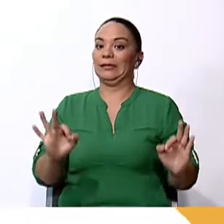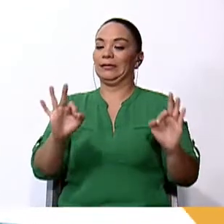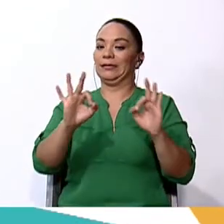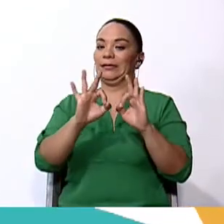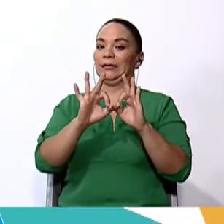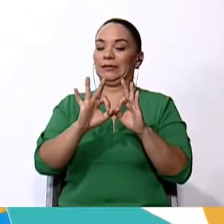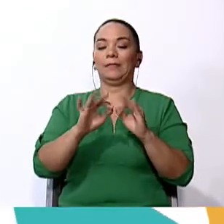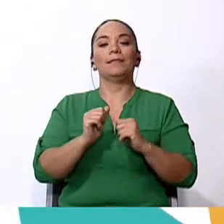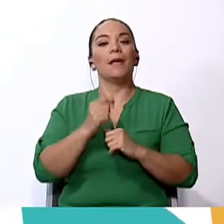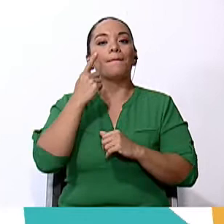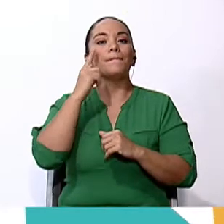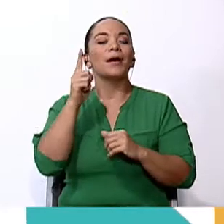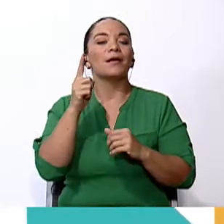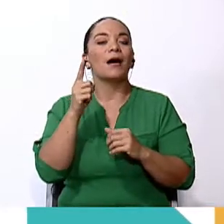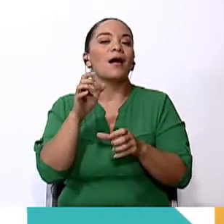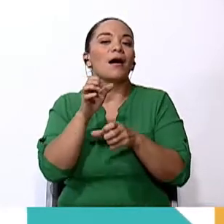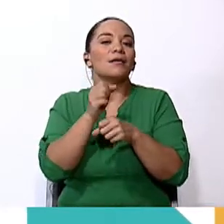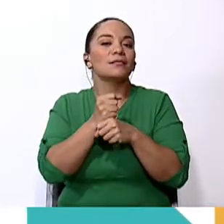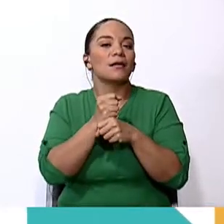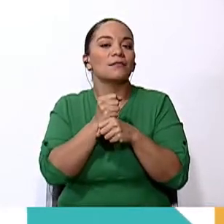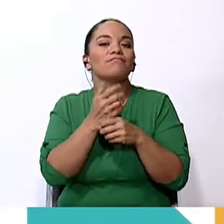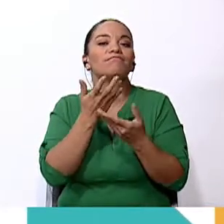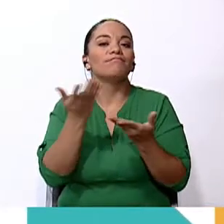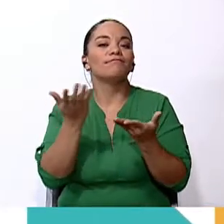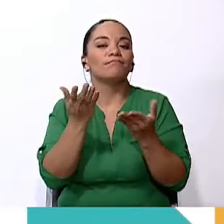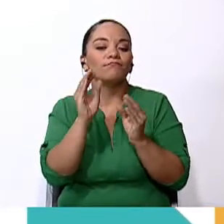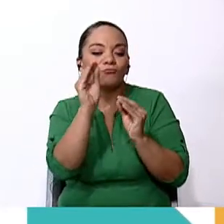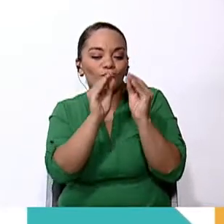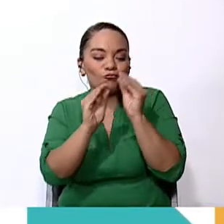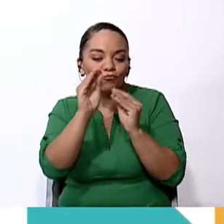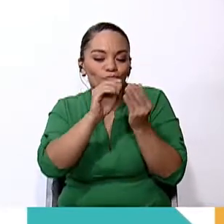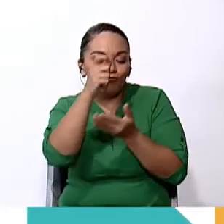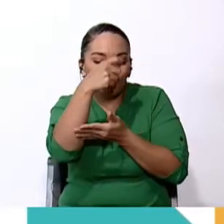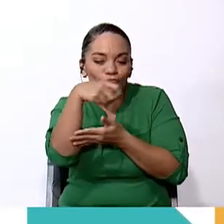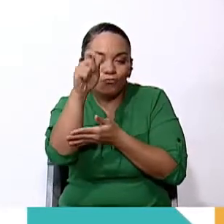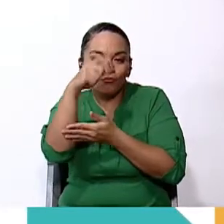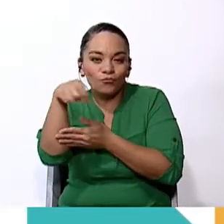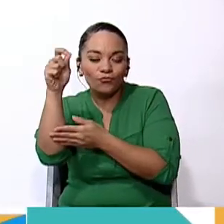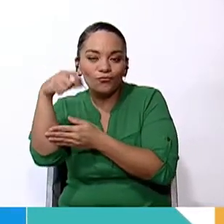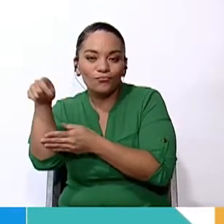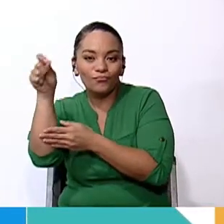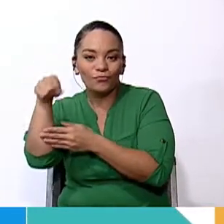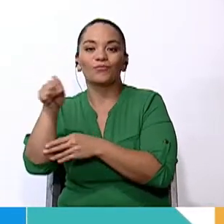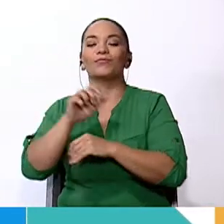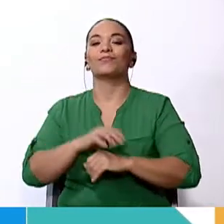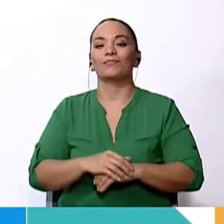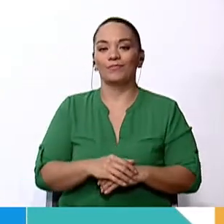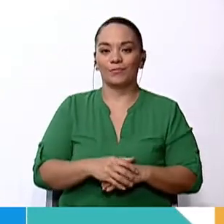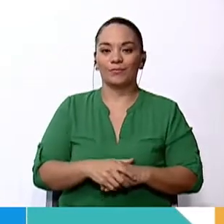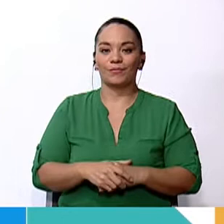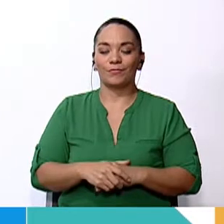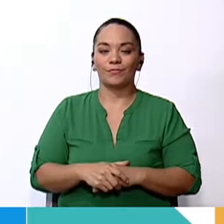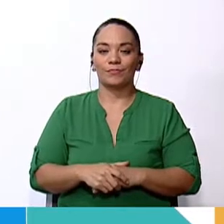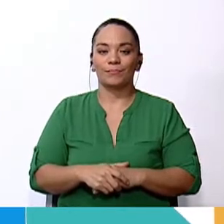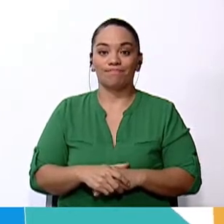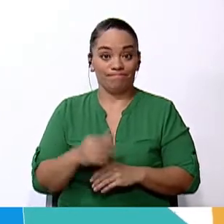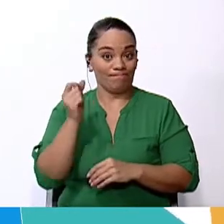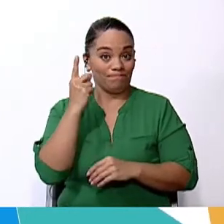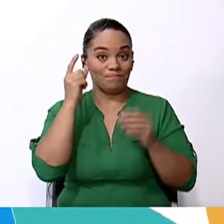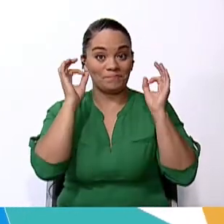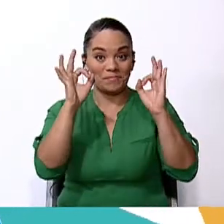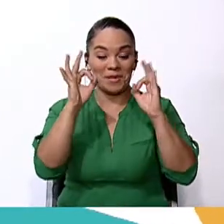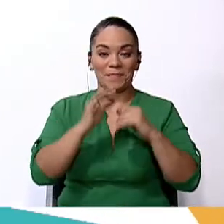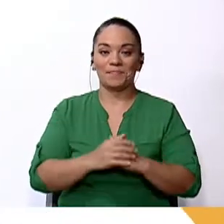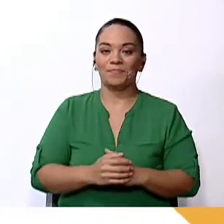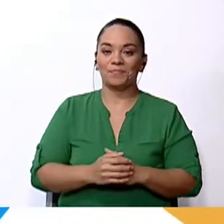¿Para qué? Para elaborar nuestros disfraces o trazos, como usted lo quiera llamar. ¿Entendido? Les